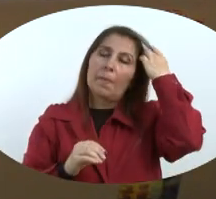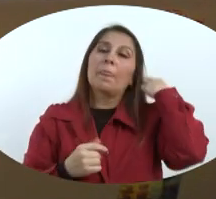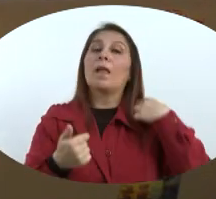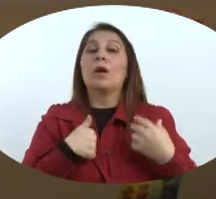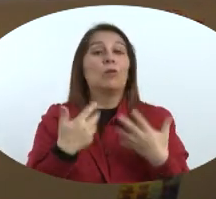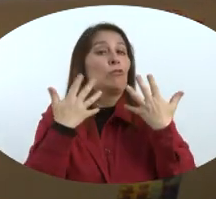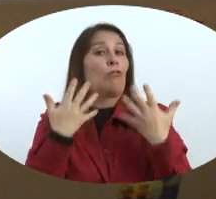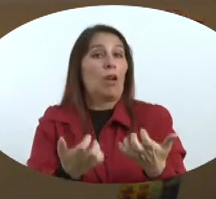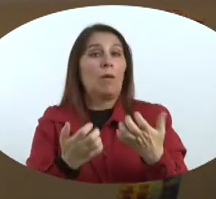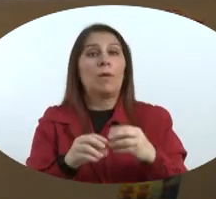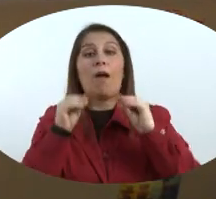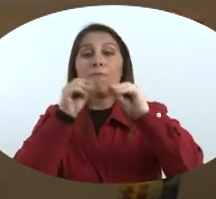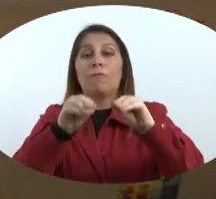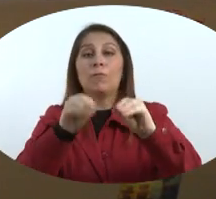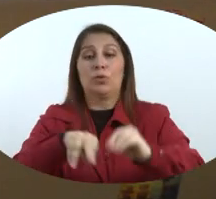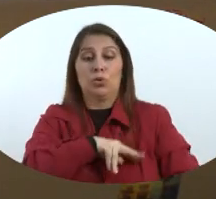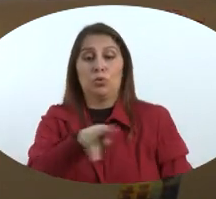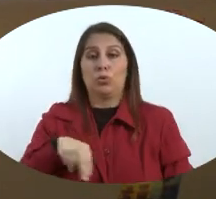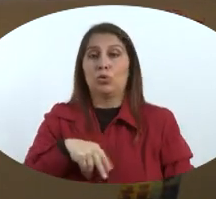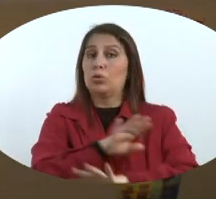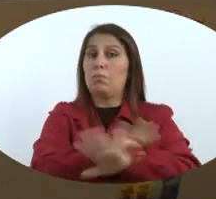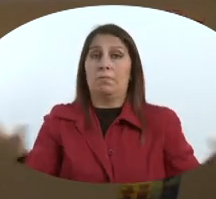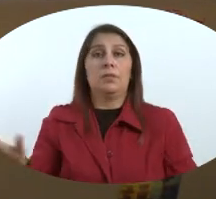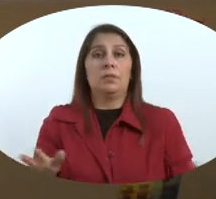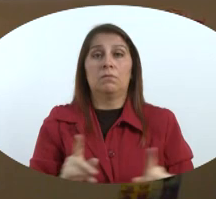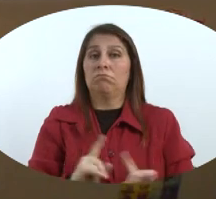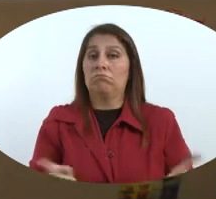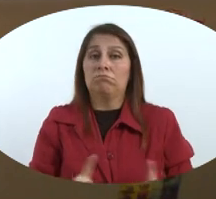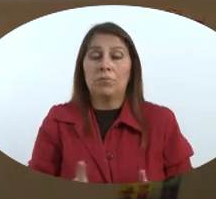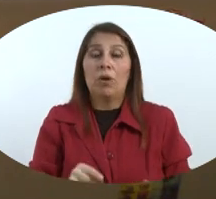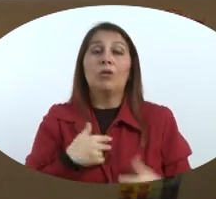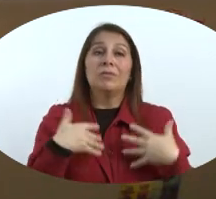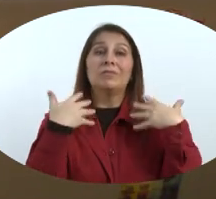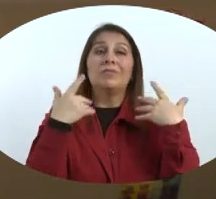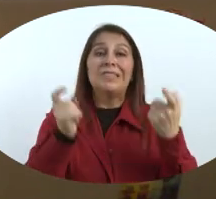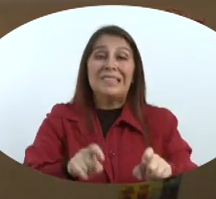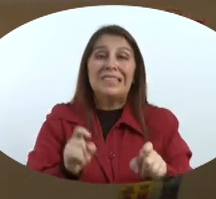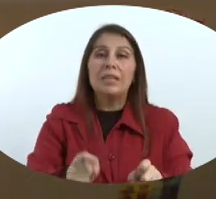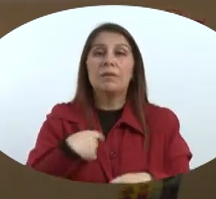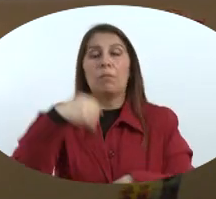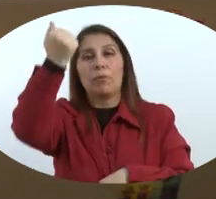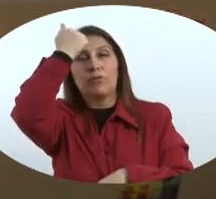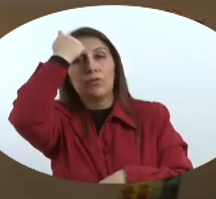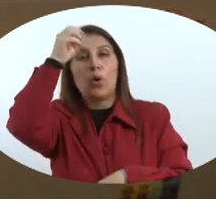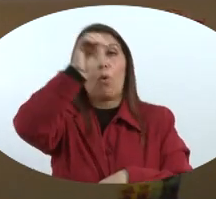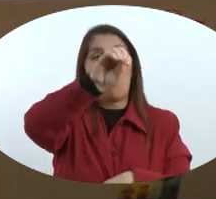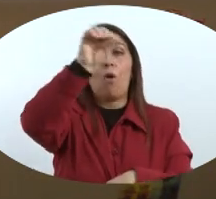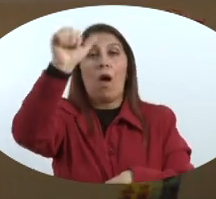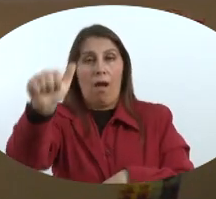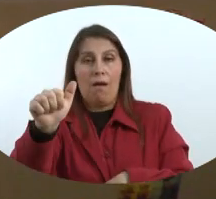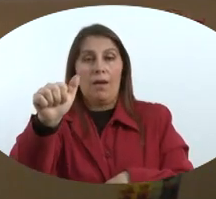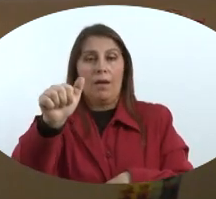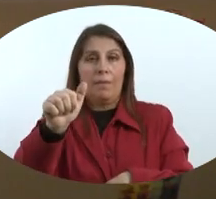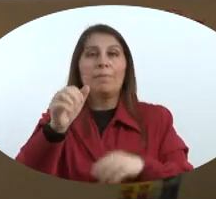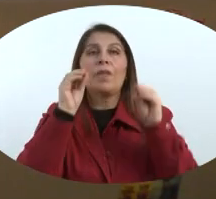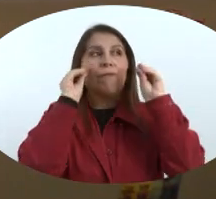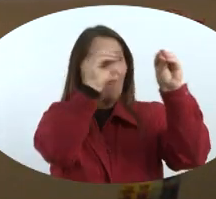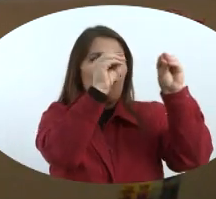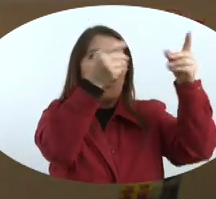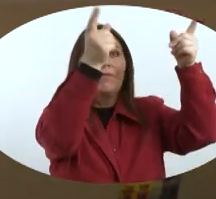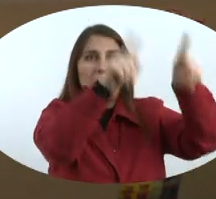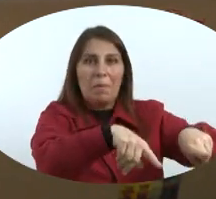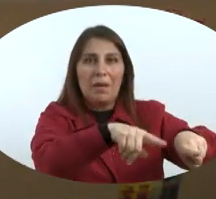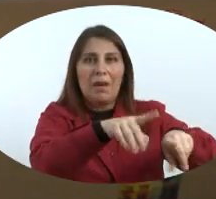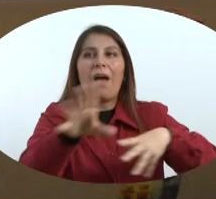que pues esta formación sólo se quede pues en nosotros también necesitamos que los maestros y maestras desde nosotros tengan este tipo de